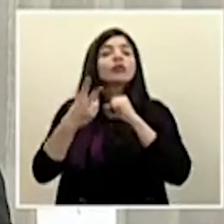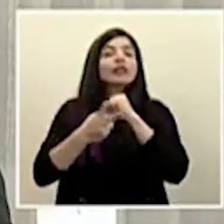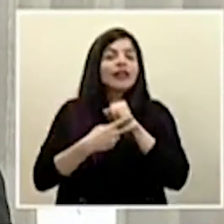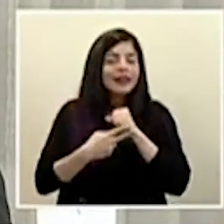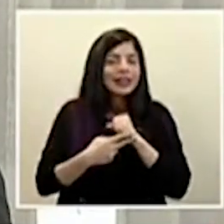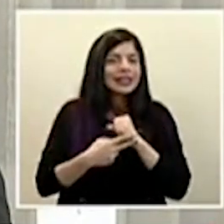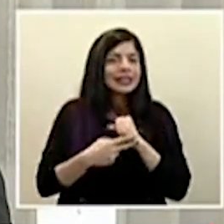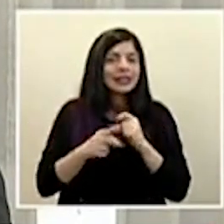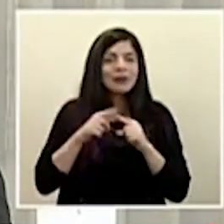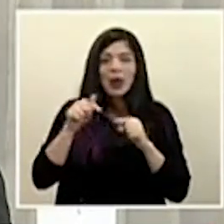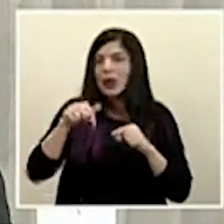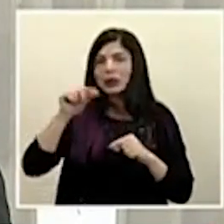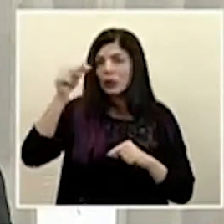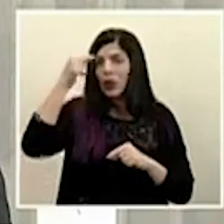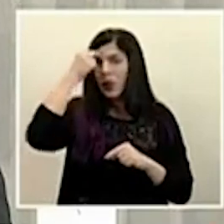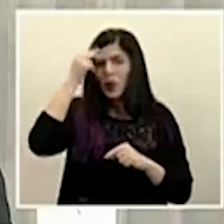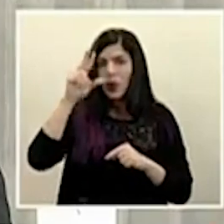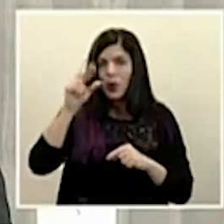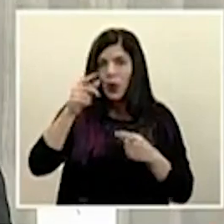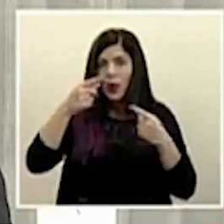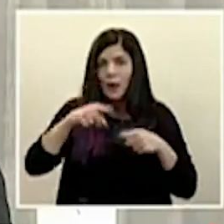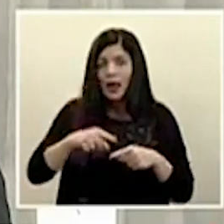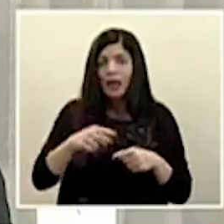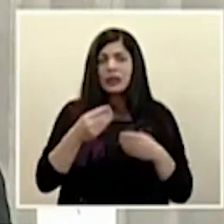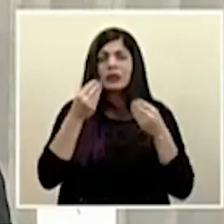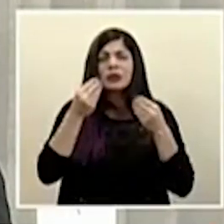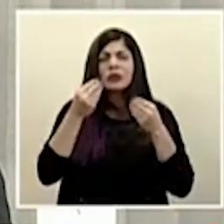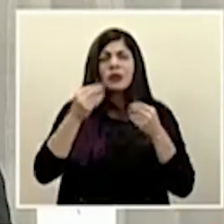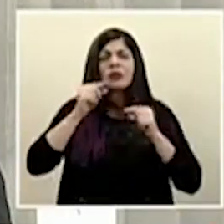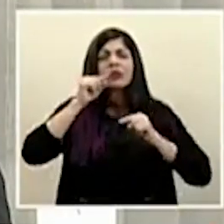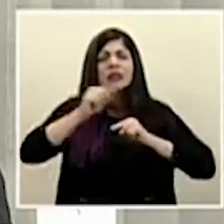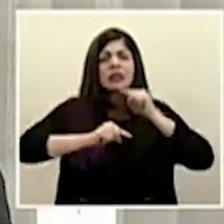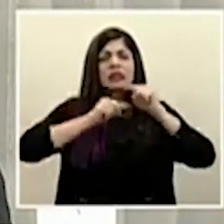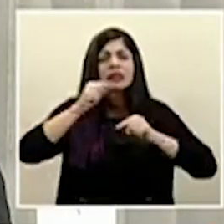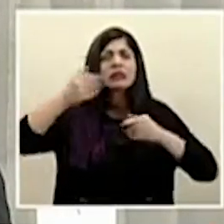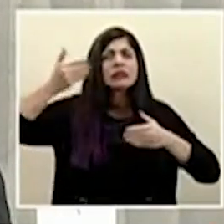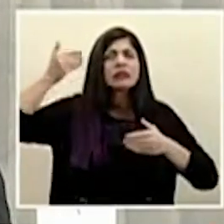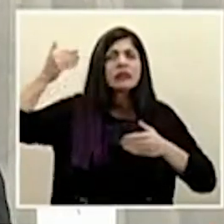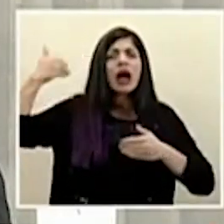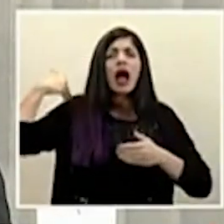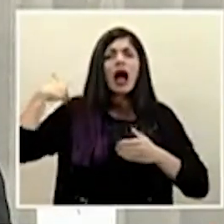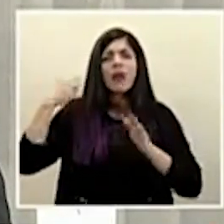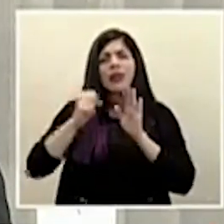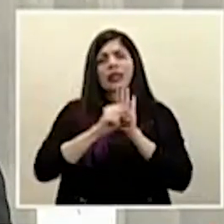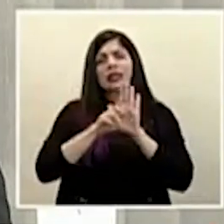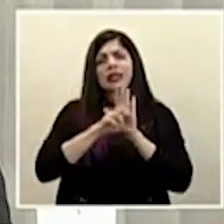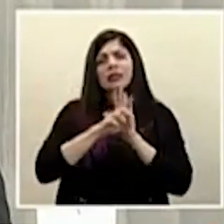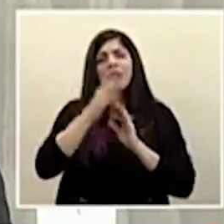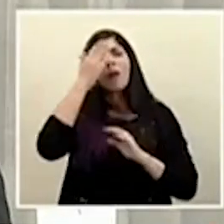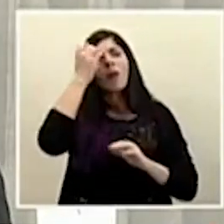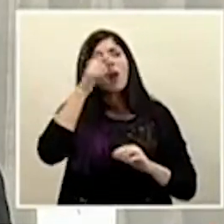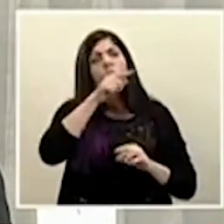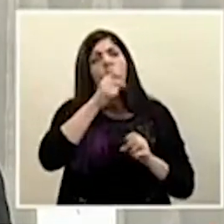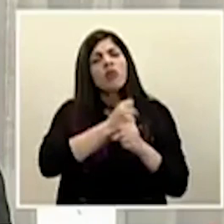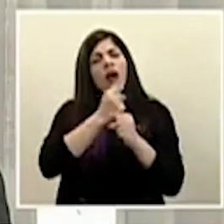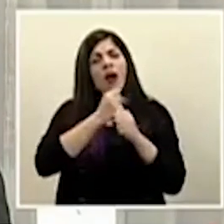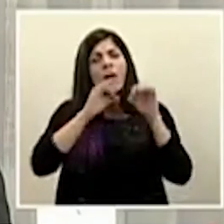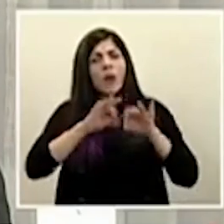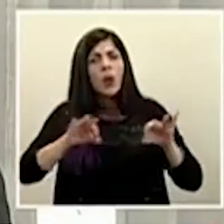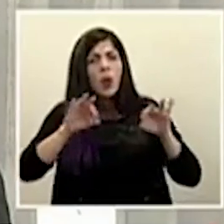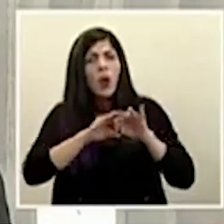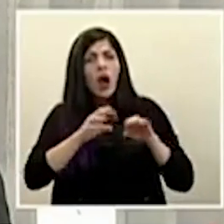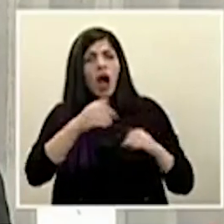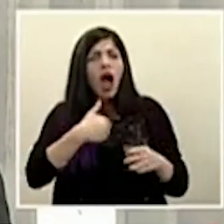el caso en esta administración, las grandes críticas a las asambleas legislativas sobre la relevancia de su trabajo, o si